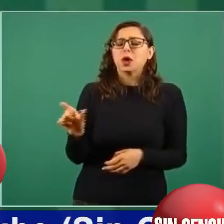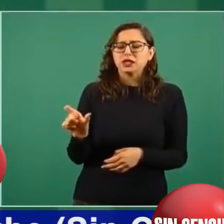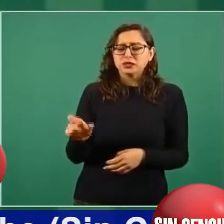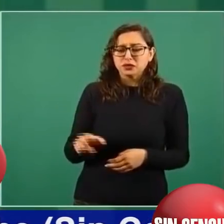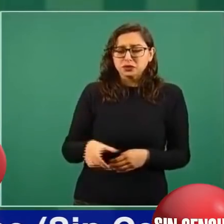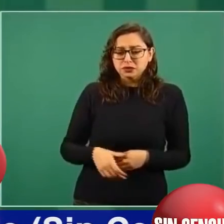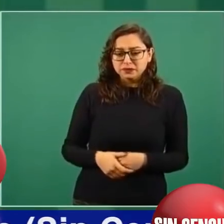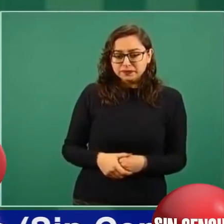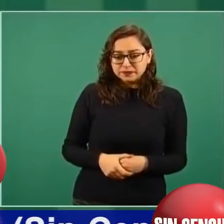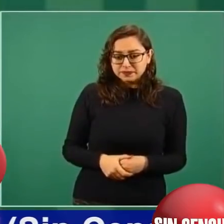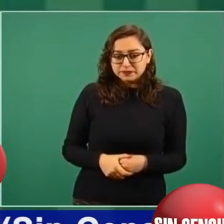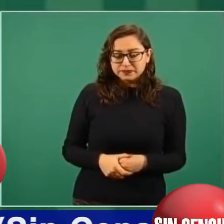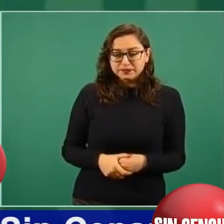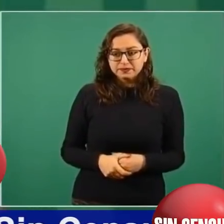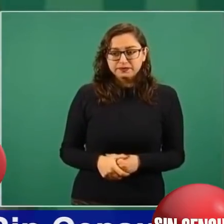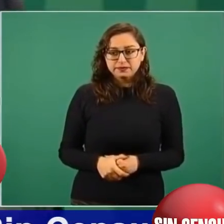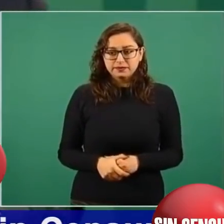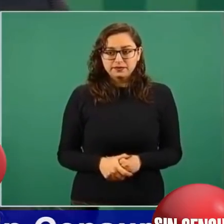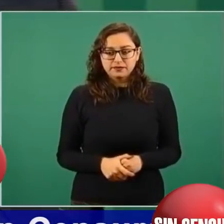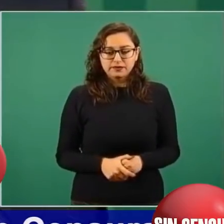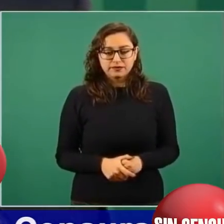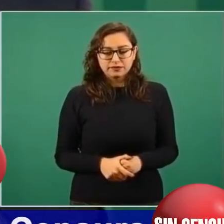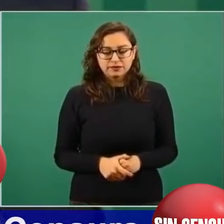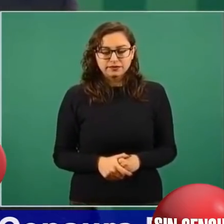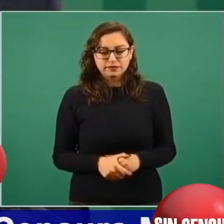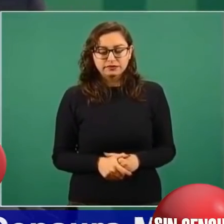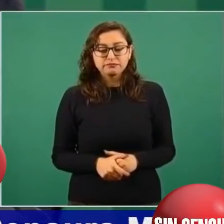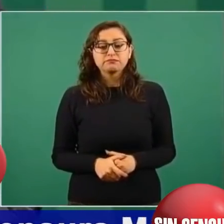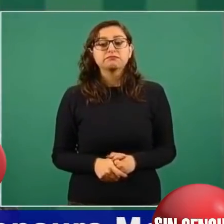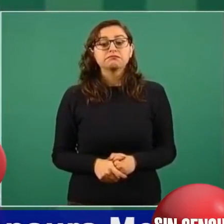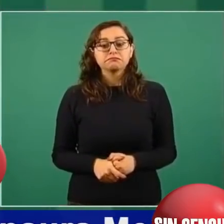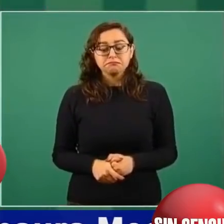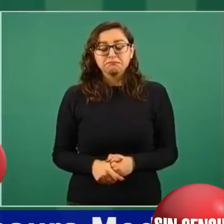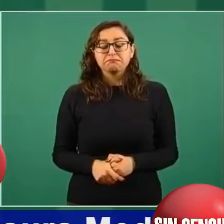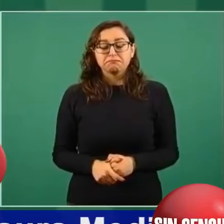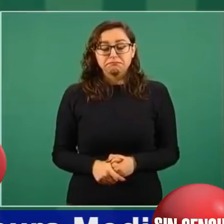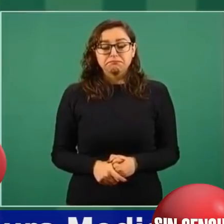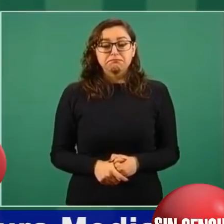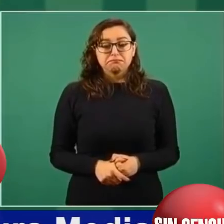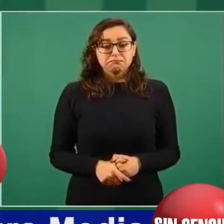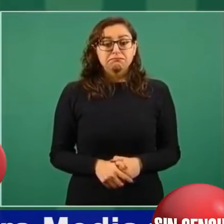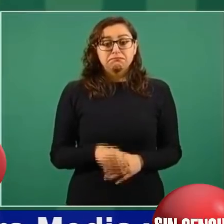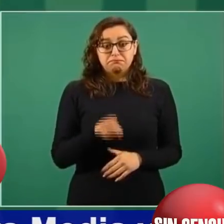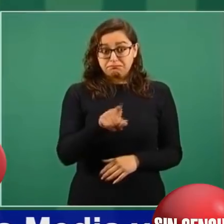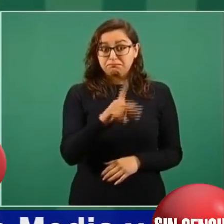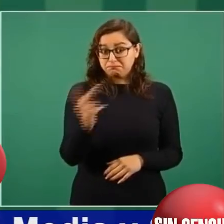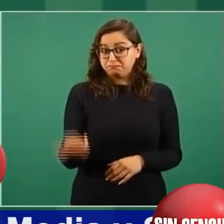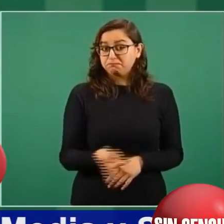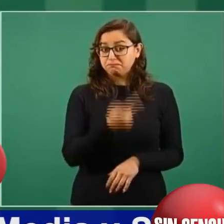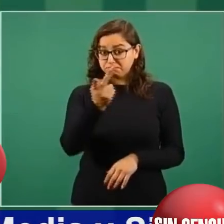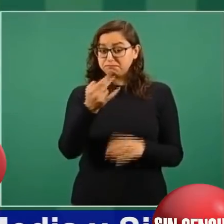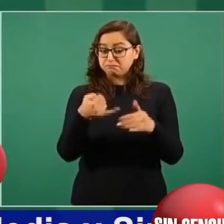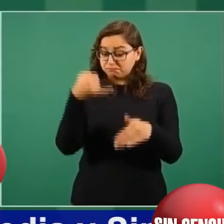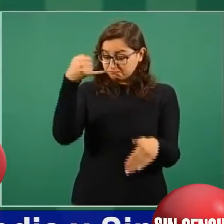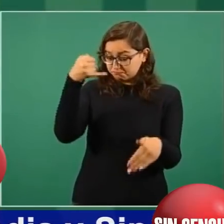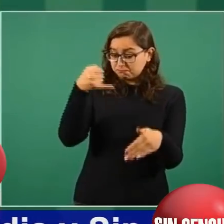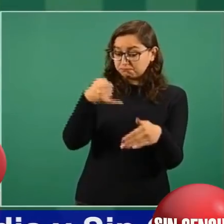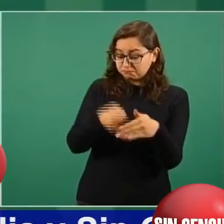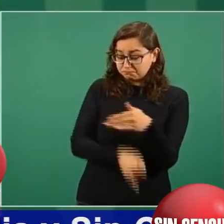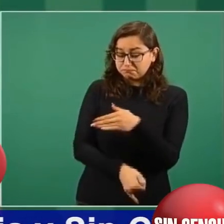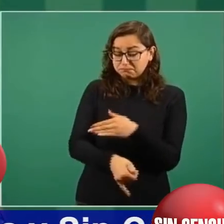Pues mire, es muy buena tu pregunta, es de fondo